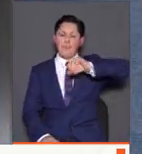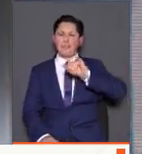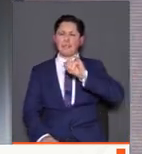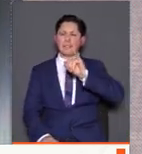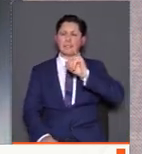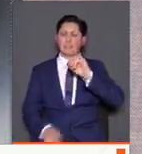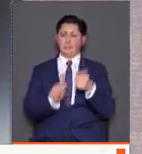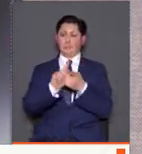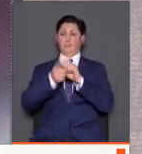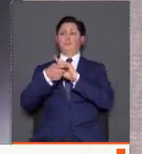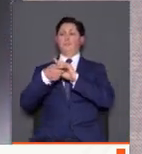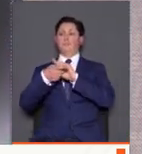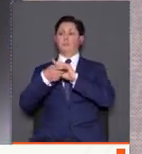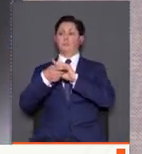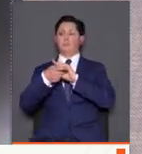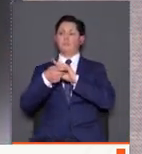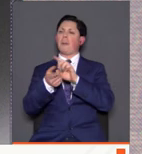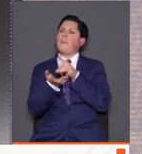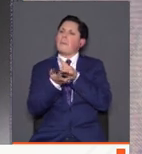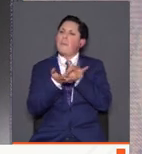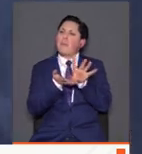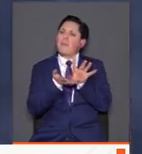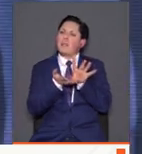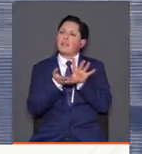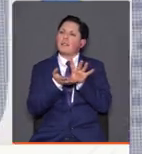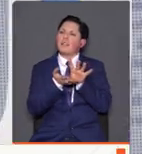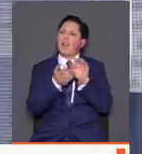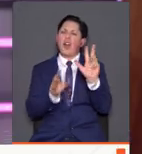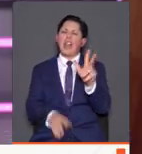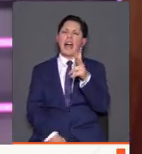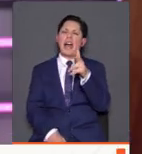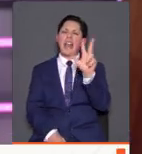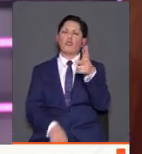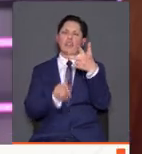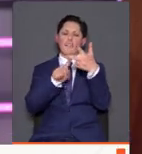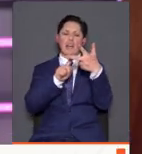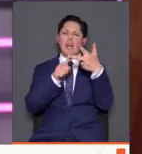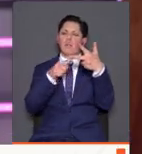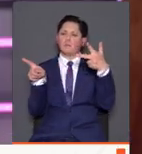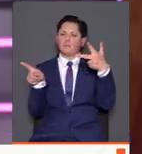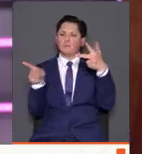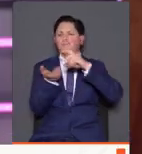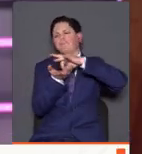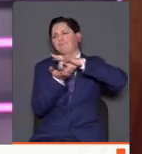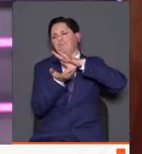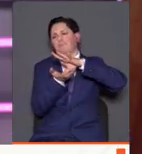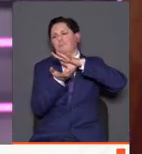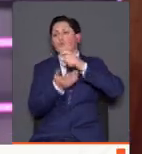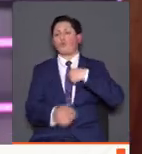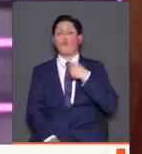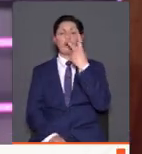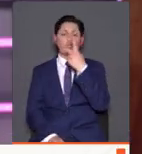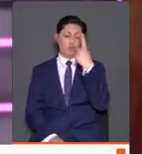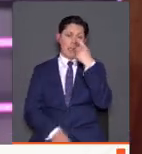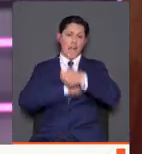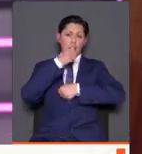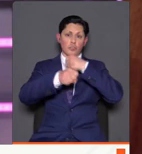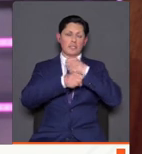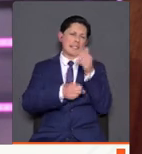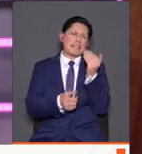cambio de planes. Me despiden como a la octava semana porque consideran de que yo tenía 21 años, casi